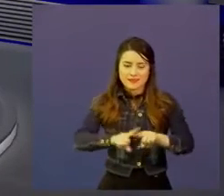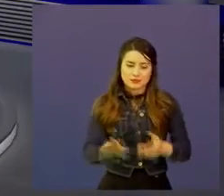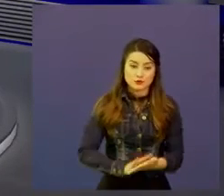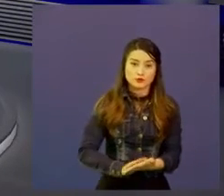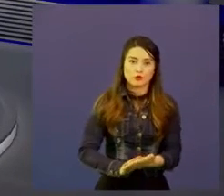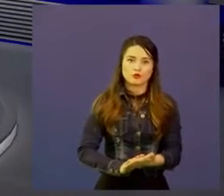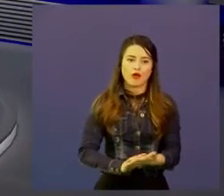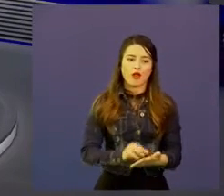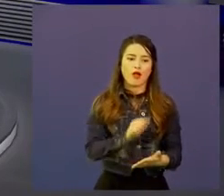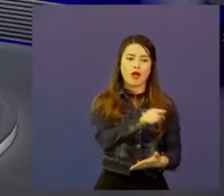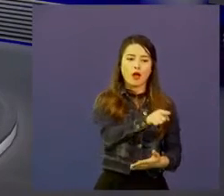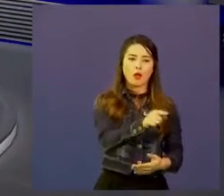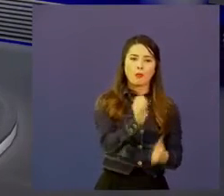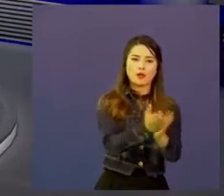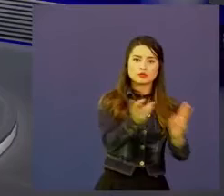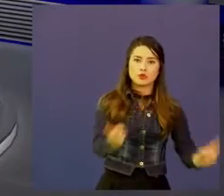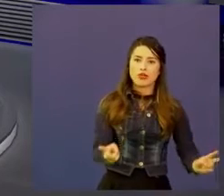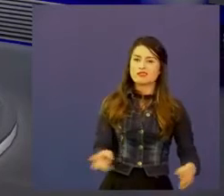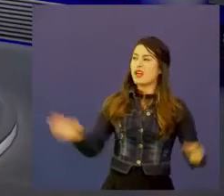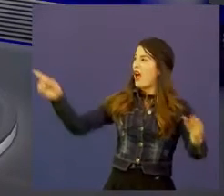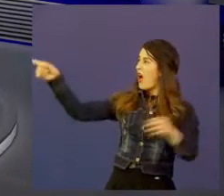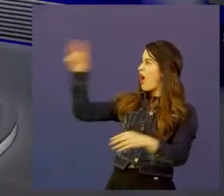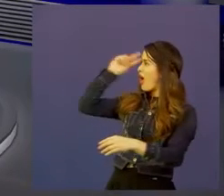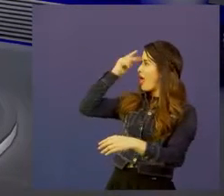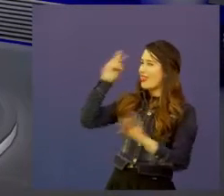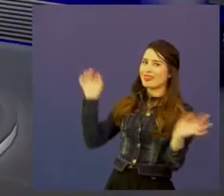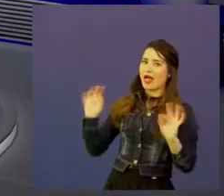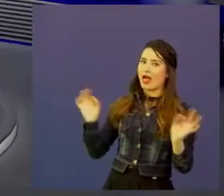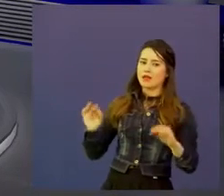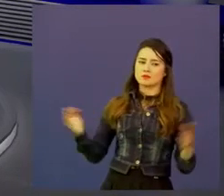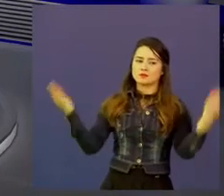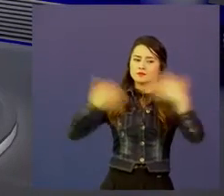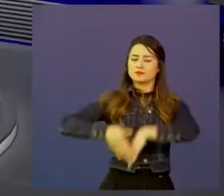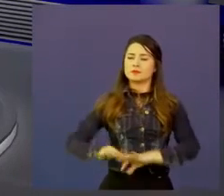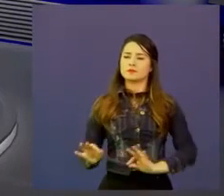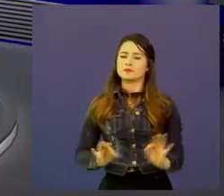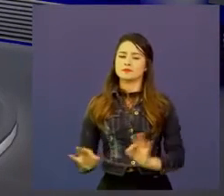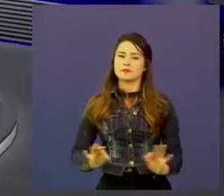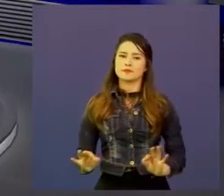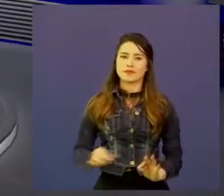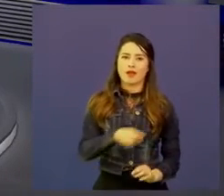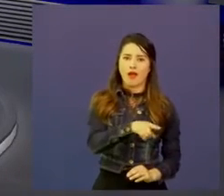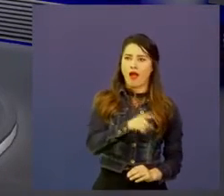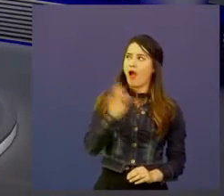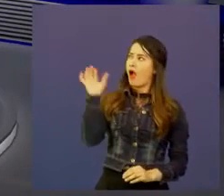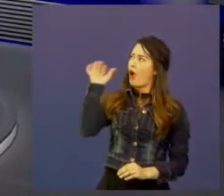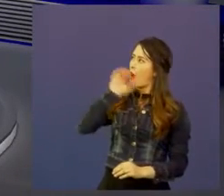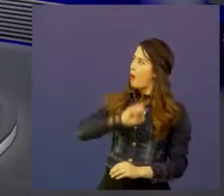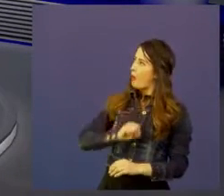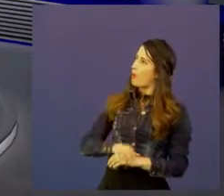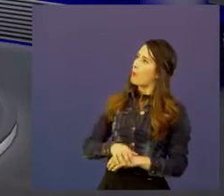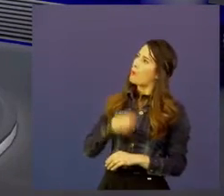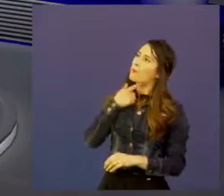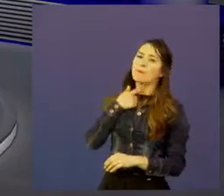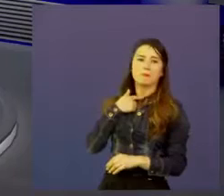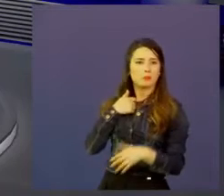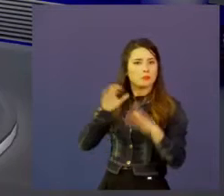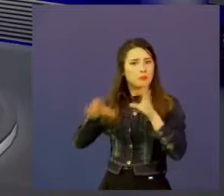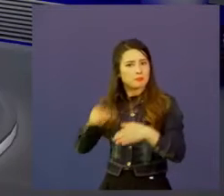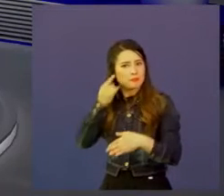a sus estudiantes. Entonces, hay que ponerle un poquito de emoción, porque no es solamente el conocimiento, lo pedagógico, hay que ponerle emoción, hay que